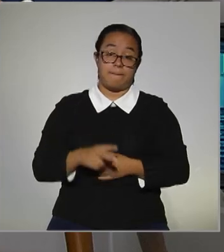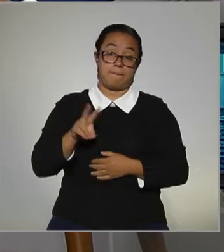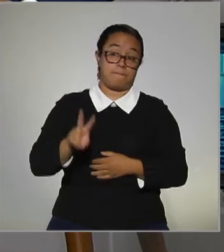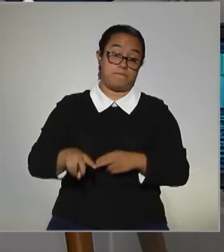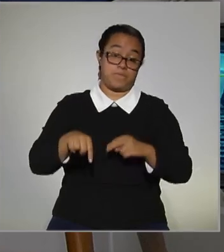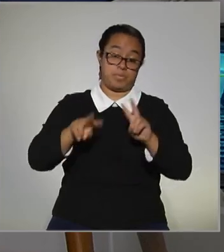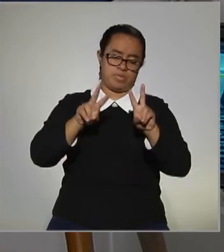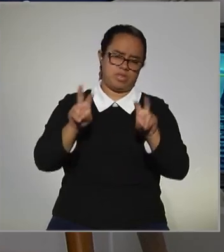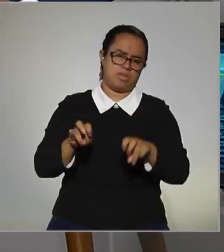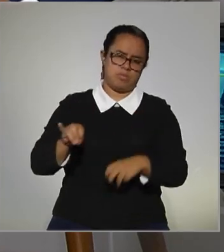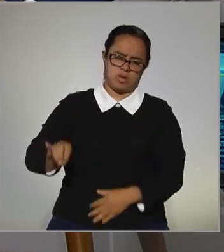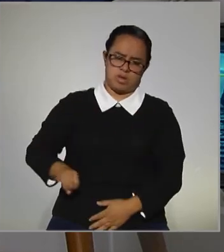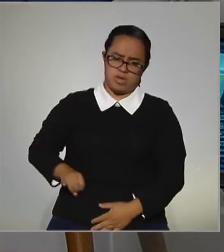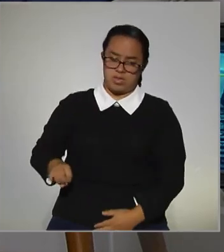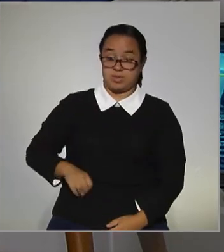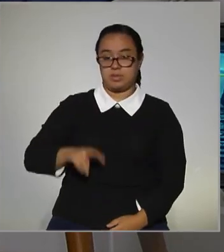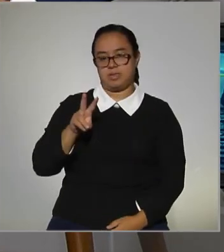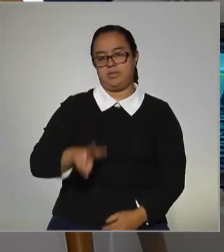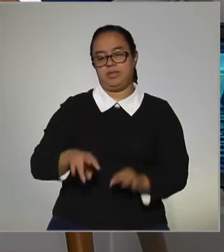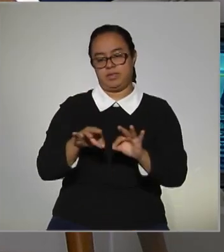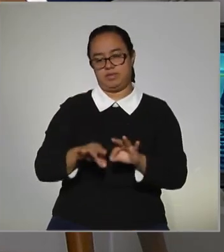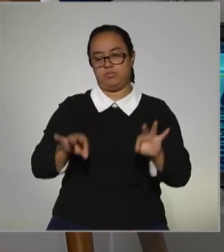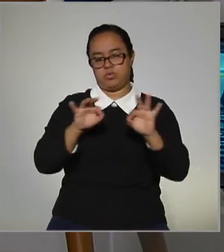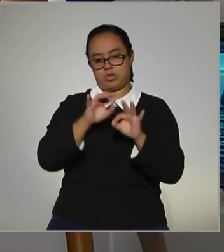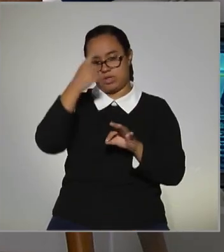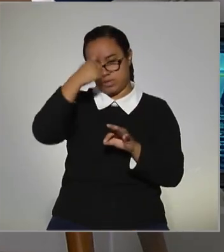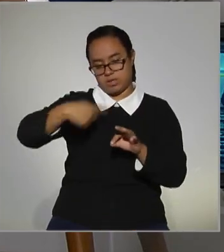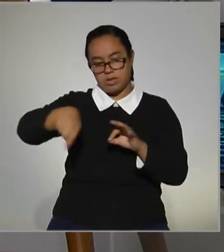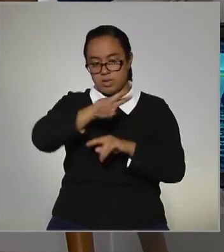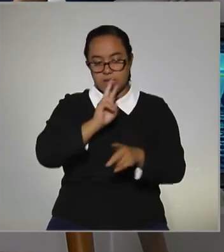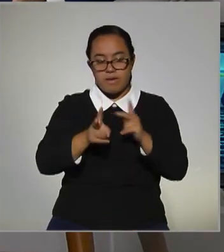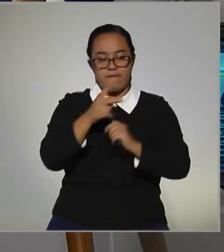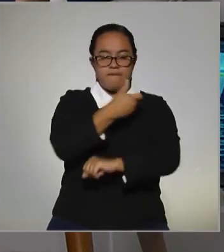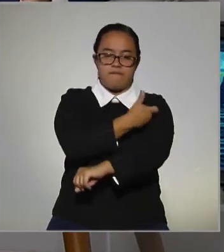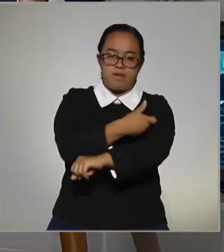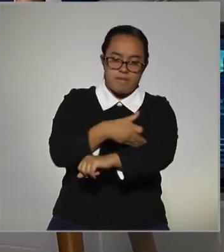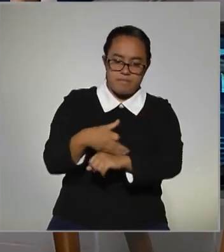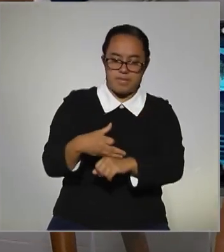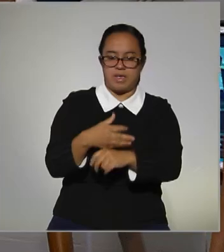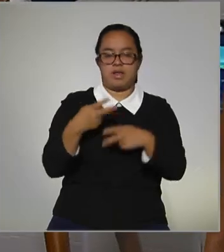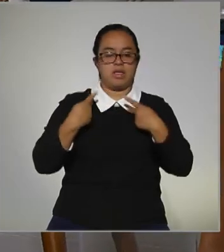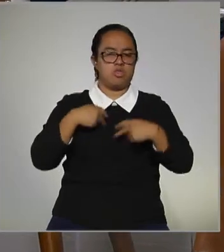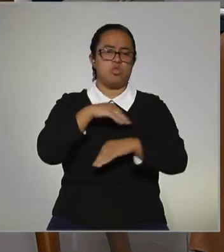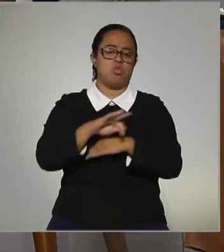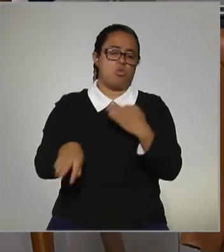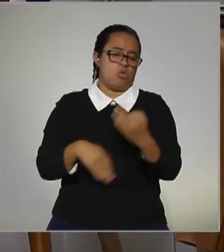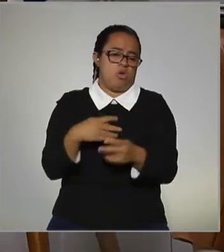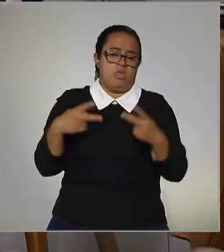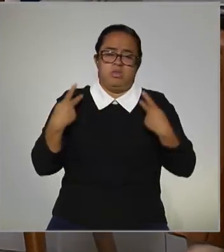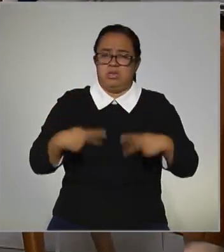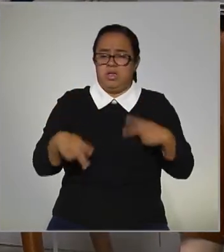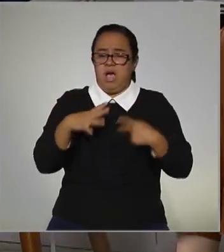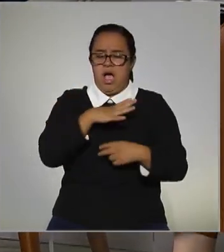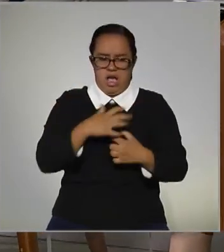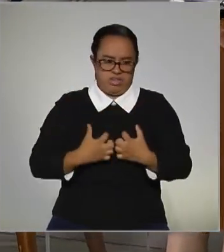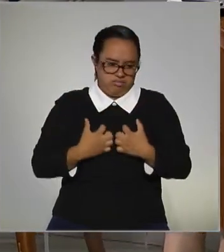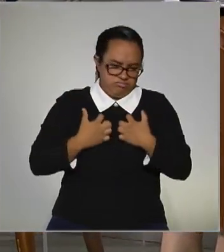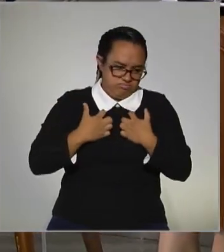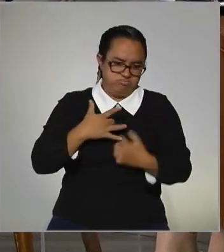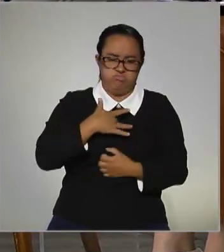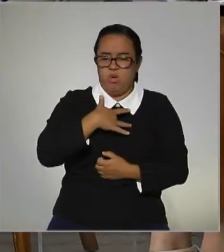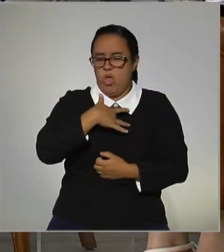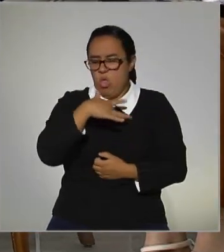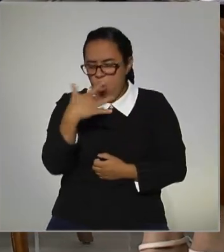tema interesantísimo, necesario. Claro. Para las familias, para las personas, todo mundo tenemos dolores, todo mundo tenemos enojos, todo